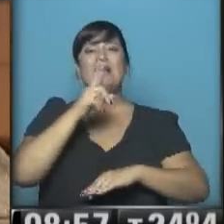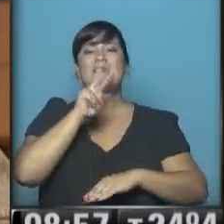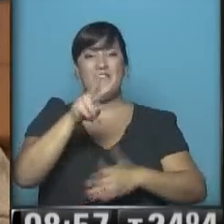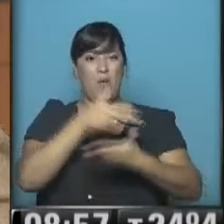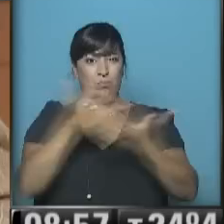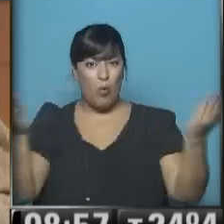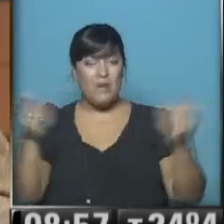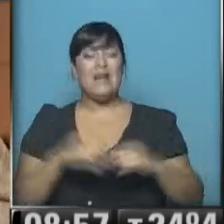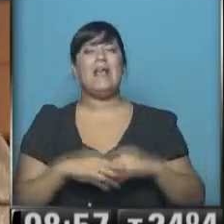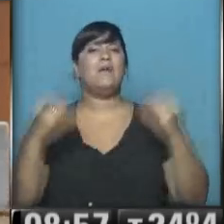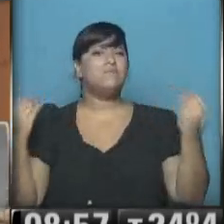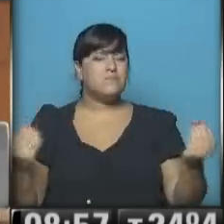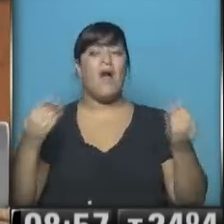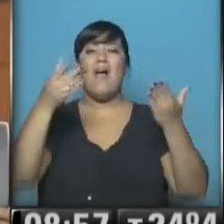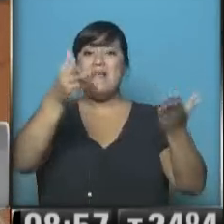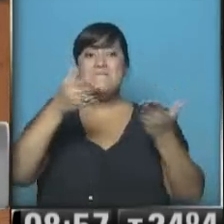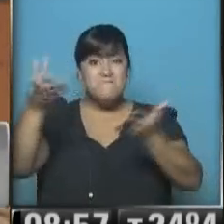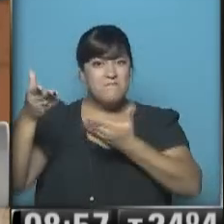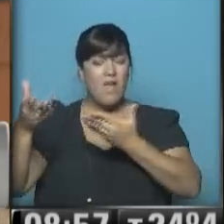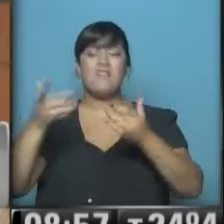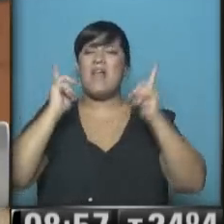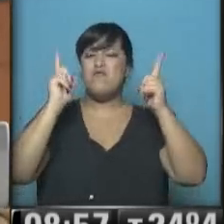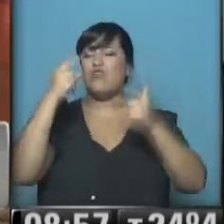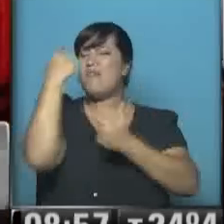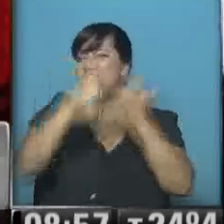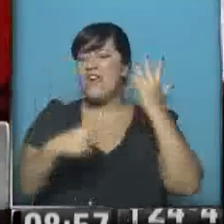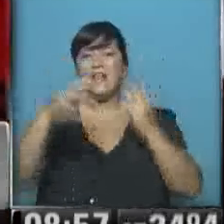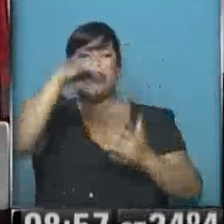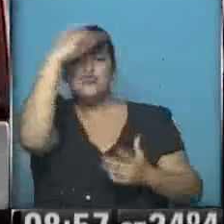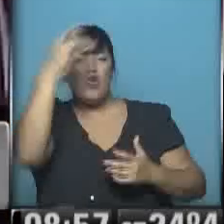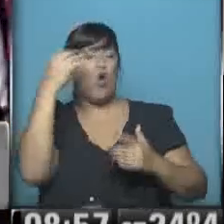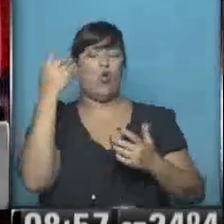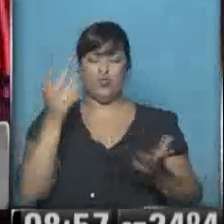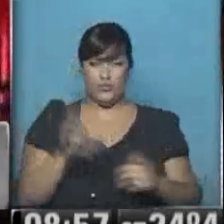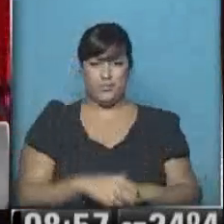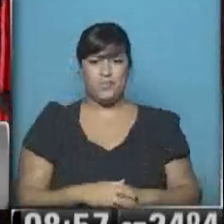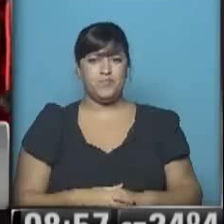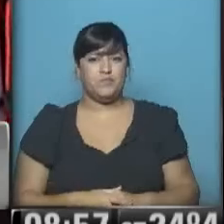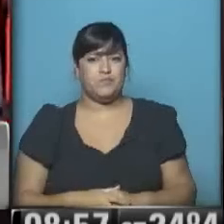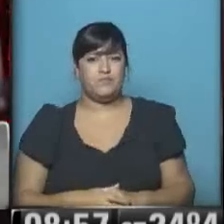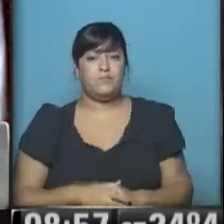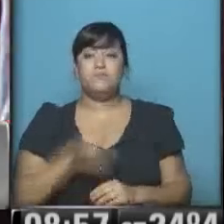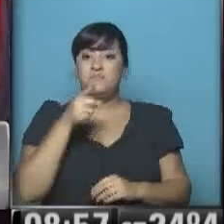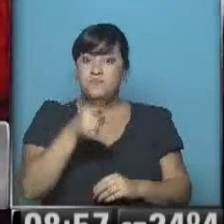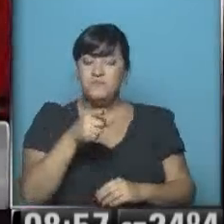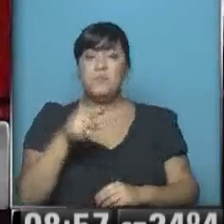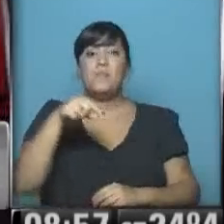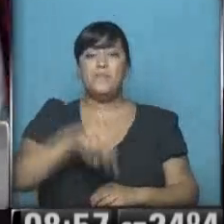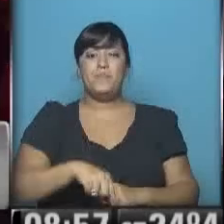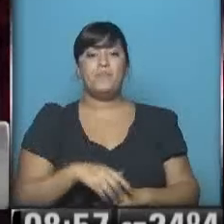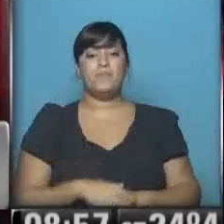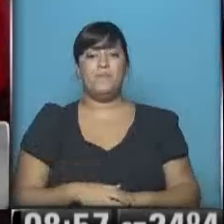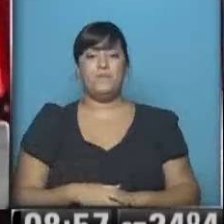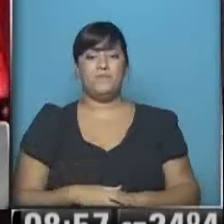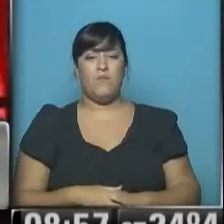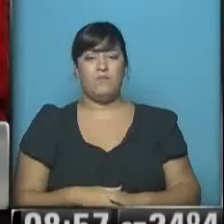el ciclo por el cual te invitamos a disfrutar de distintos espectáculos artísticos. En este caso, viene con el mes llamado